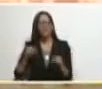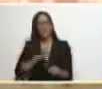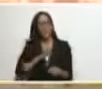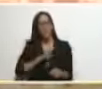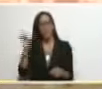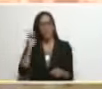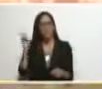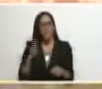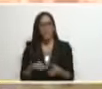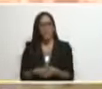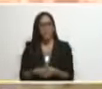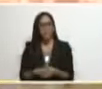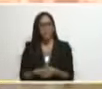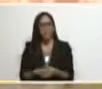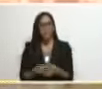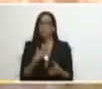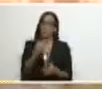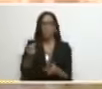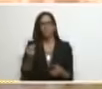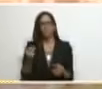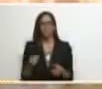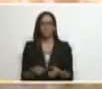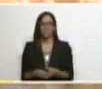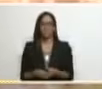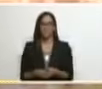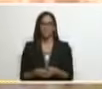a Venezuela. No.